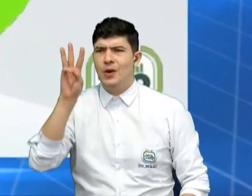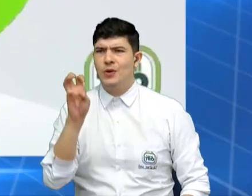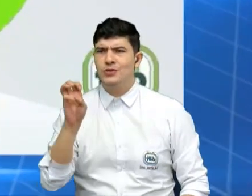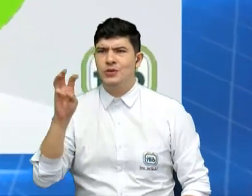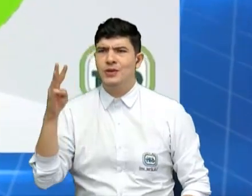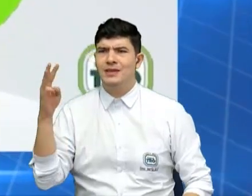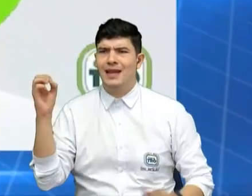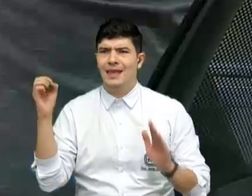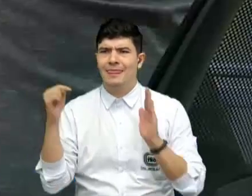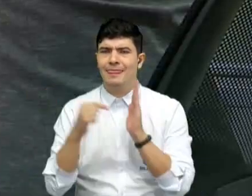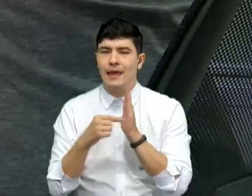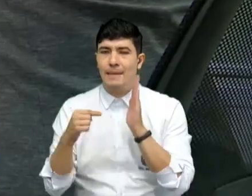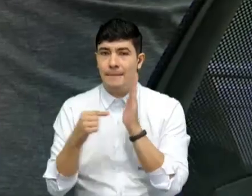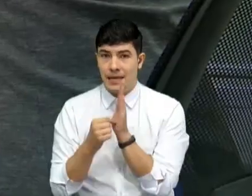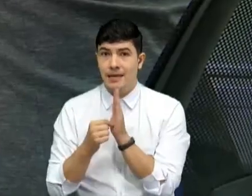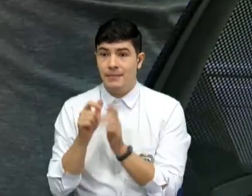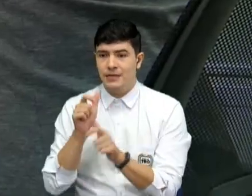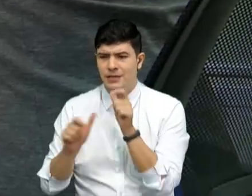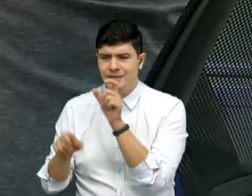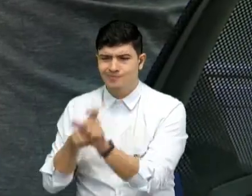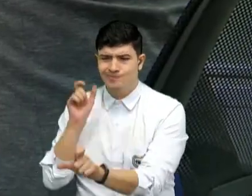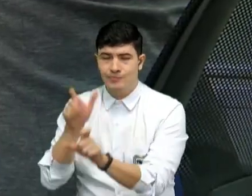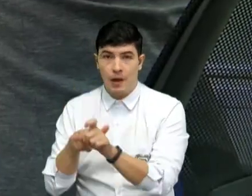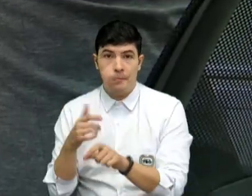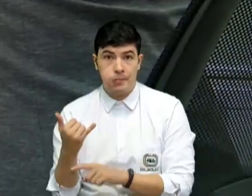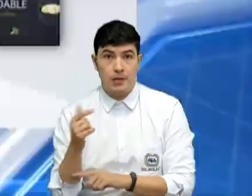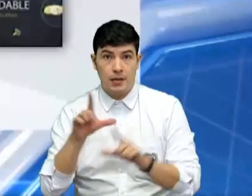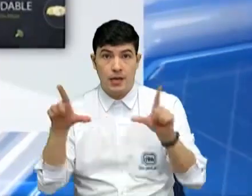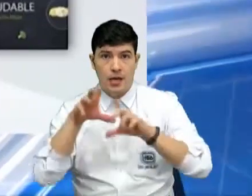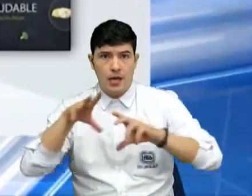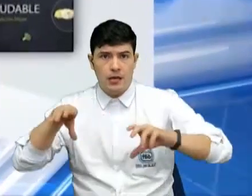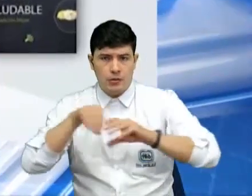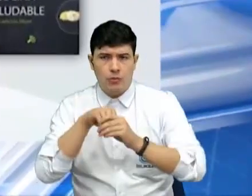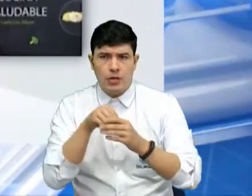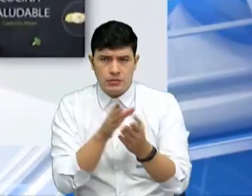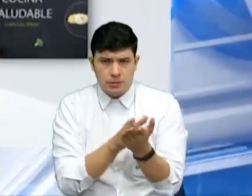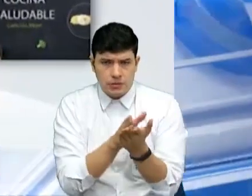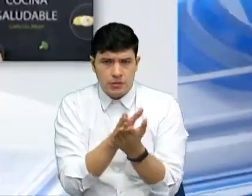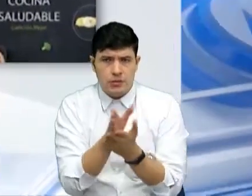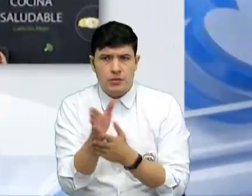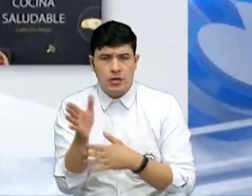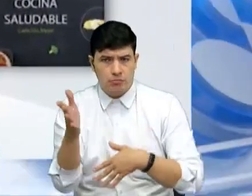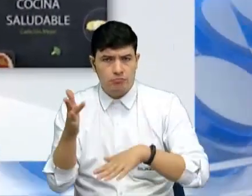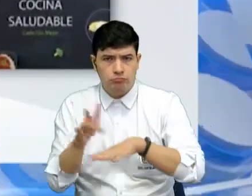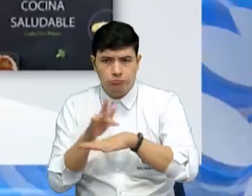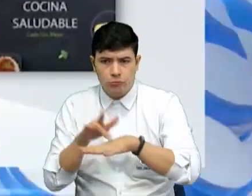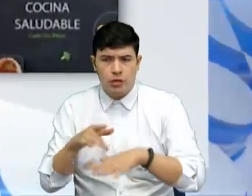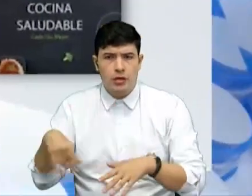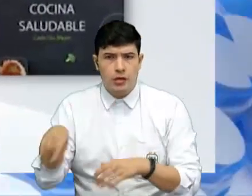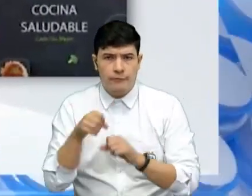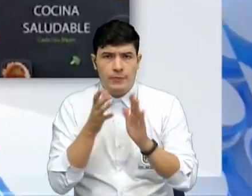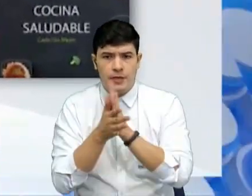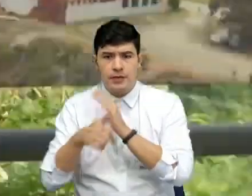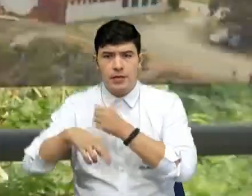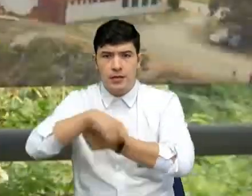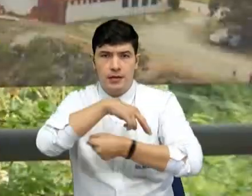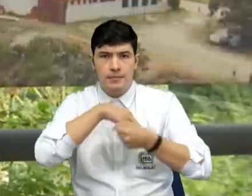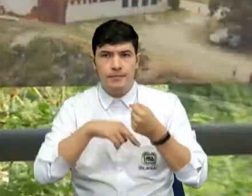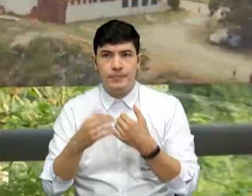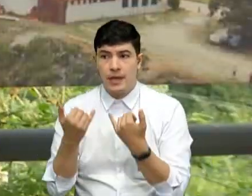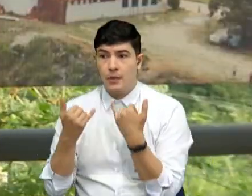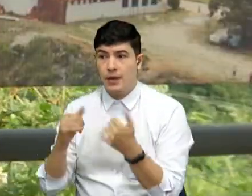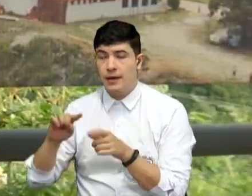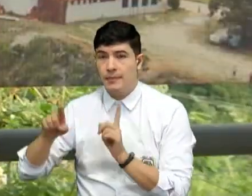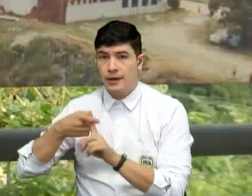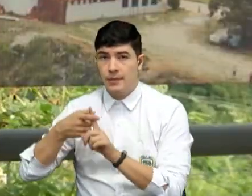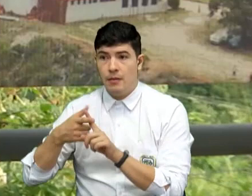mil seguidores en las plataformas digitales, el canal TRO seguirá marcando la tendencia informativa en la región. Estamos en los primeros